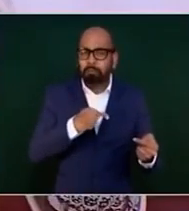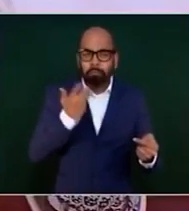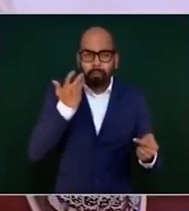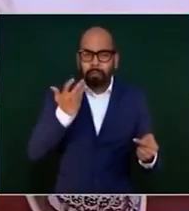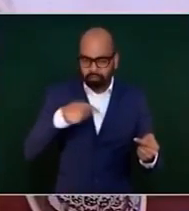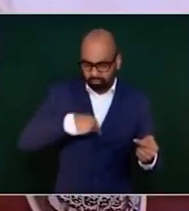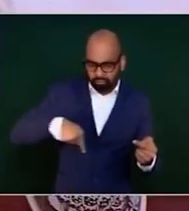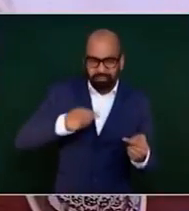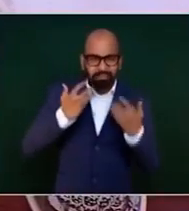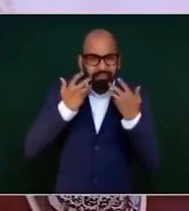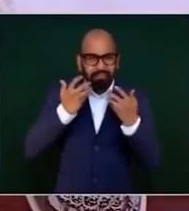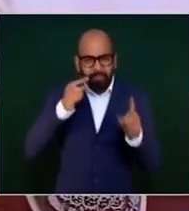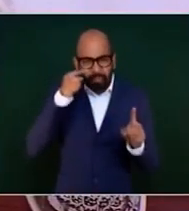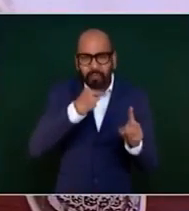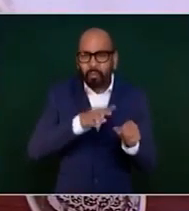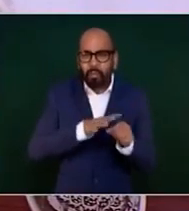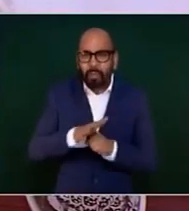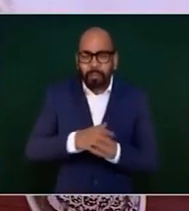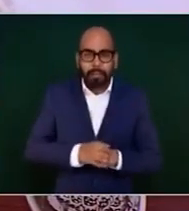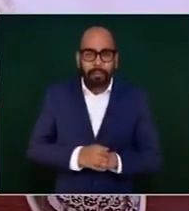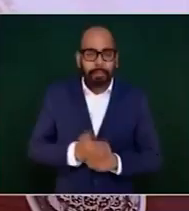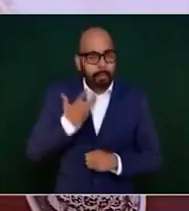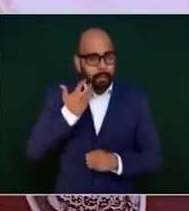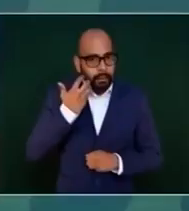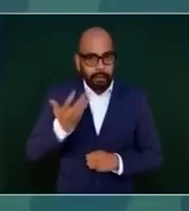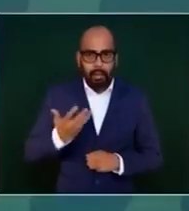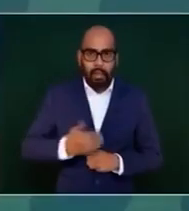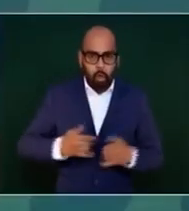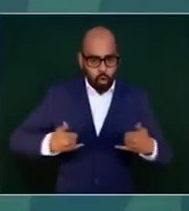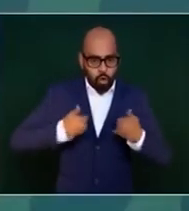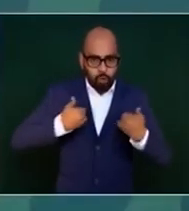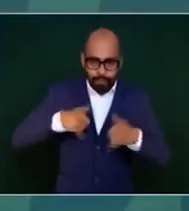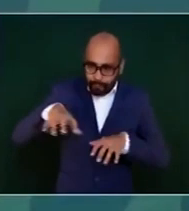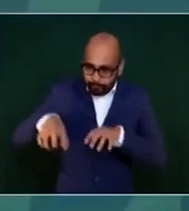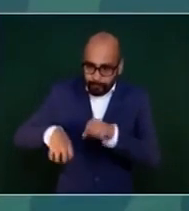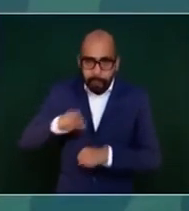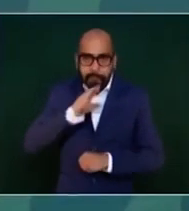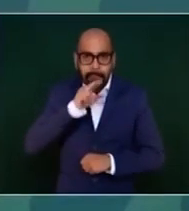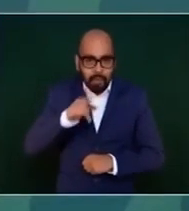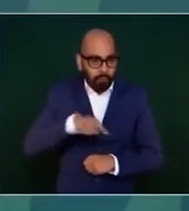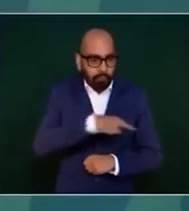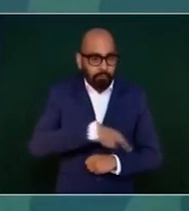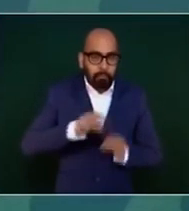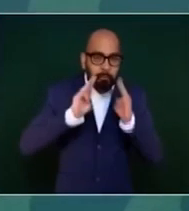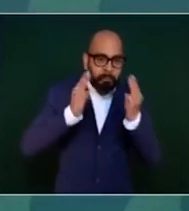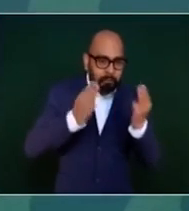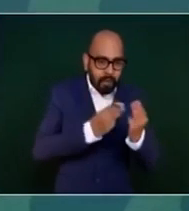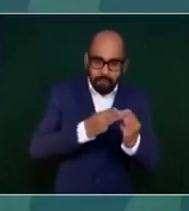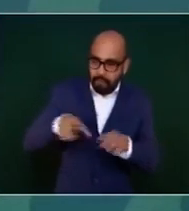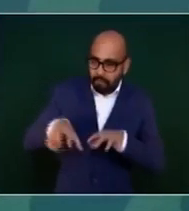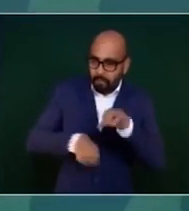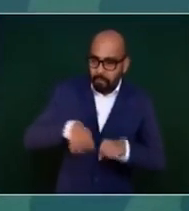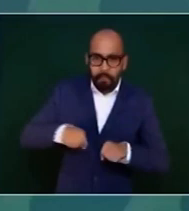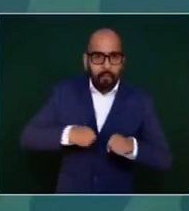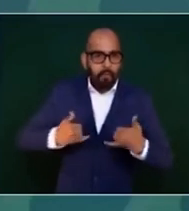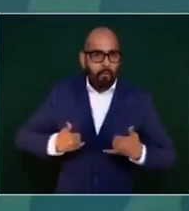quitarles a los jóvenes o evitar que se lleven a los jóvenes, quitarles el